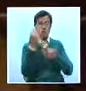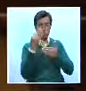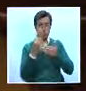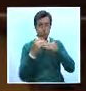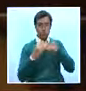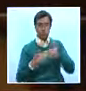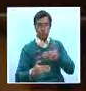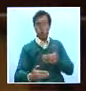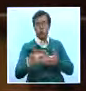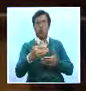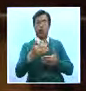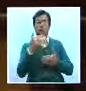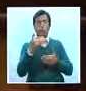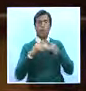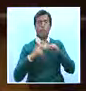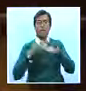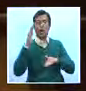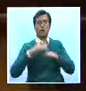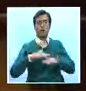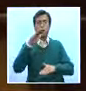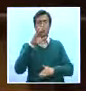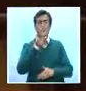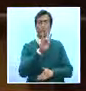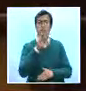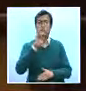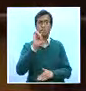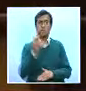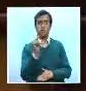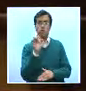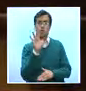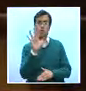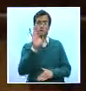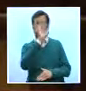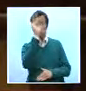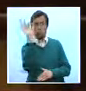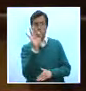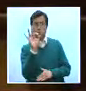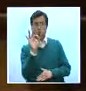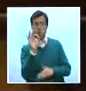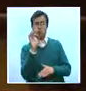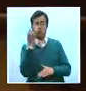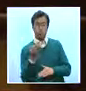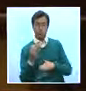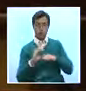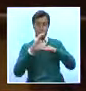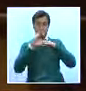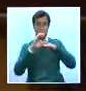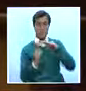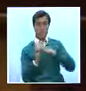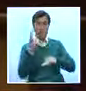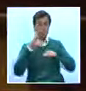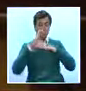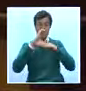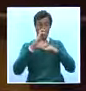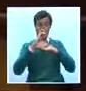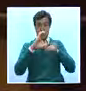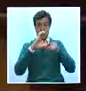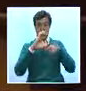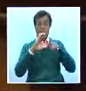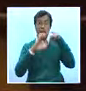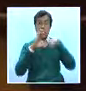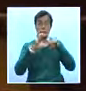Pago un valor fijo. ¿Y sobre el excedente? Sobre el exceso pago el 77.5%. Sobre el exceso. Sí, eso no está aclarado en los